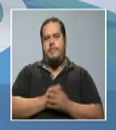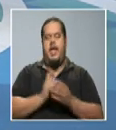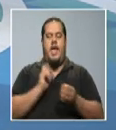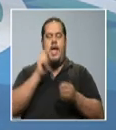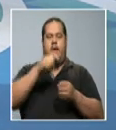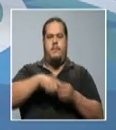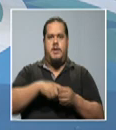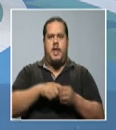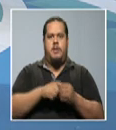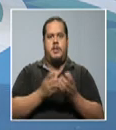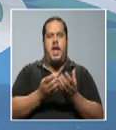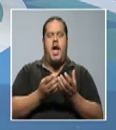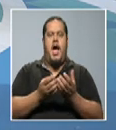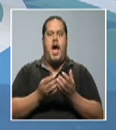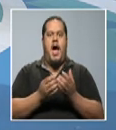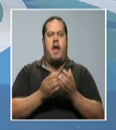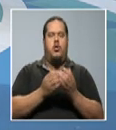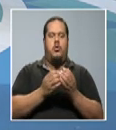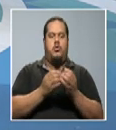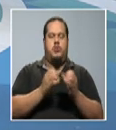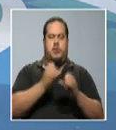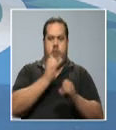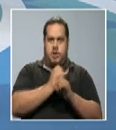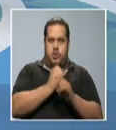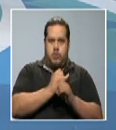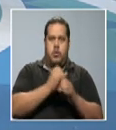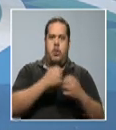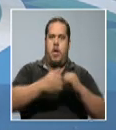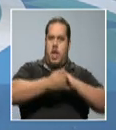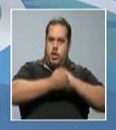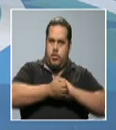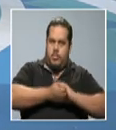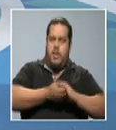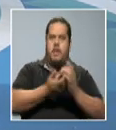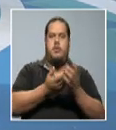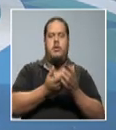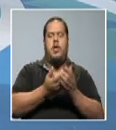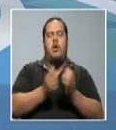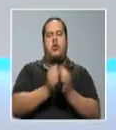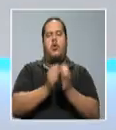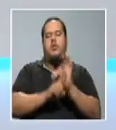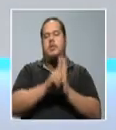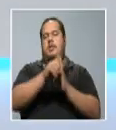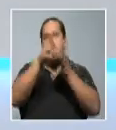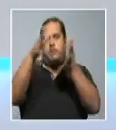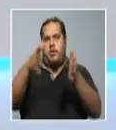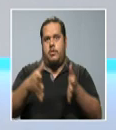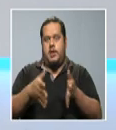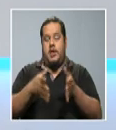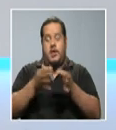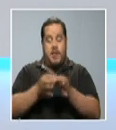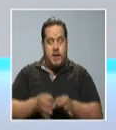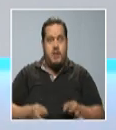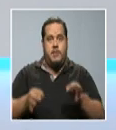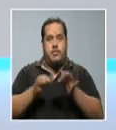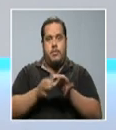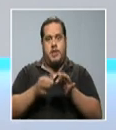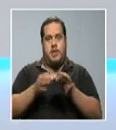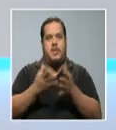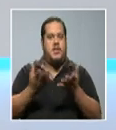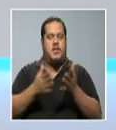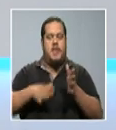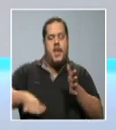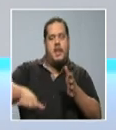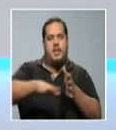afiliados a la Cámara Costarricense de la Construcción, también tenemos una serie de convenios, de acuerdos con desarrolladores importantes del sector